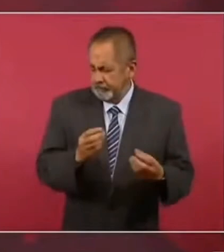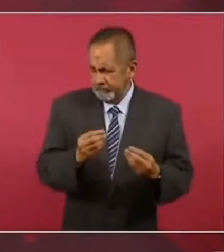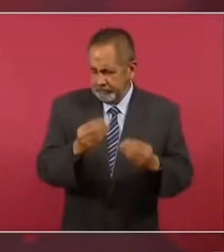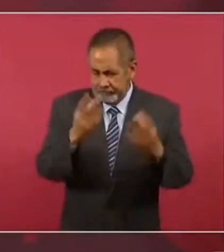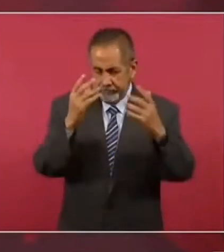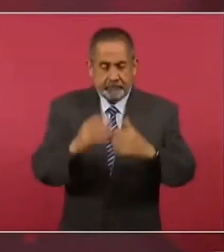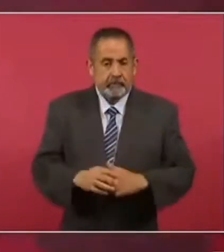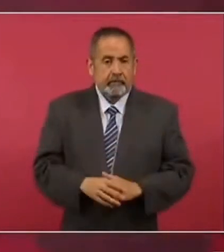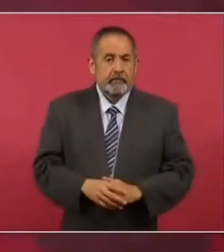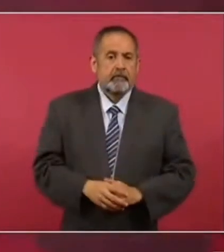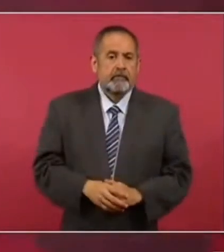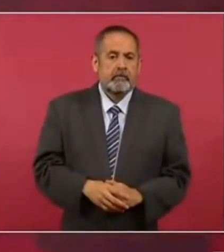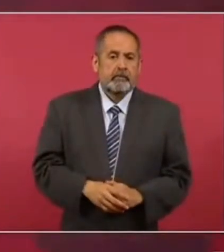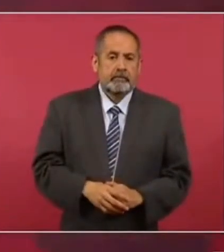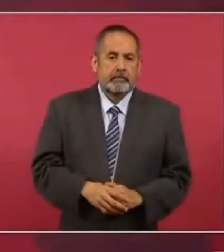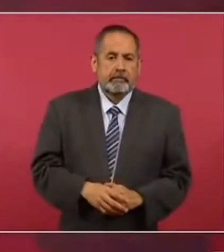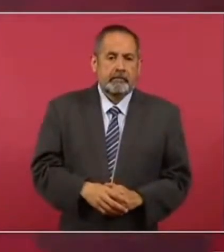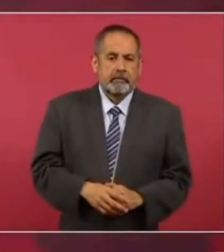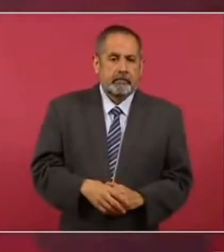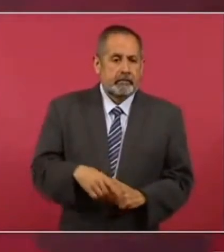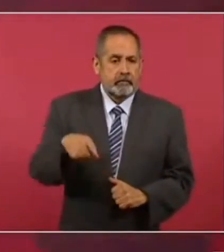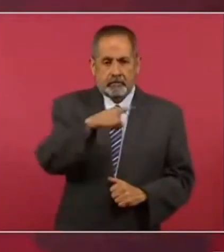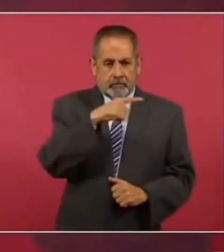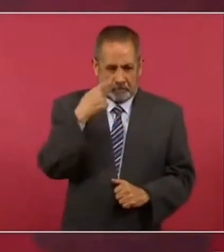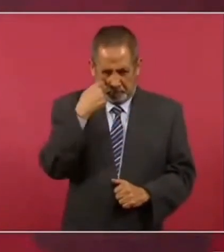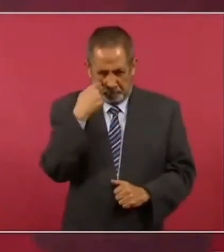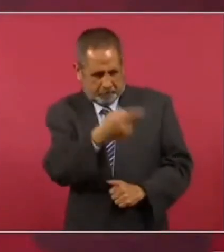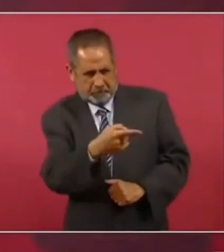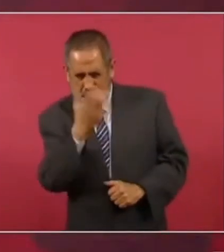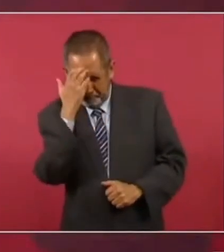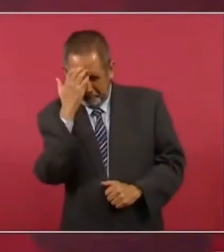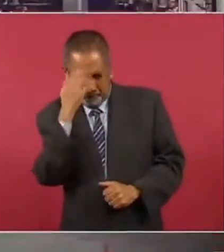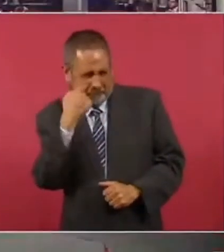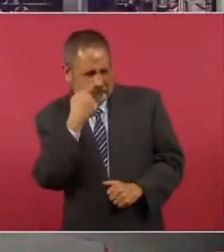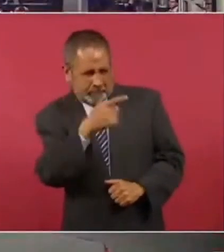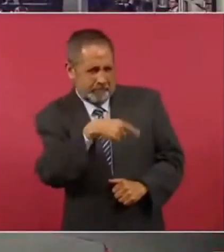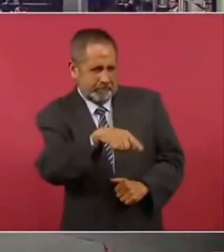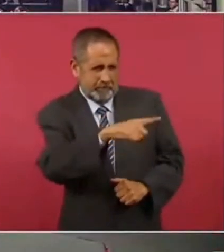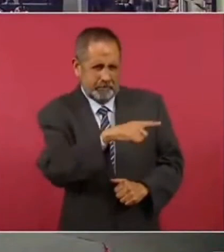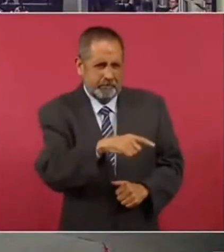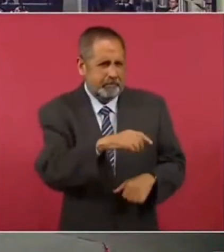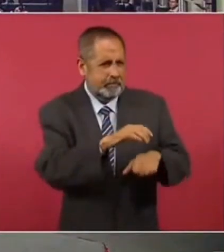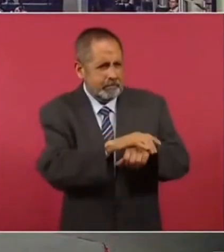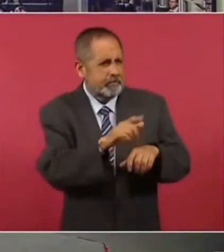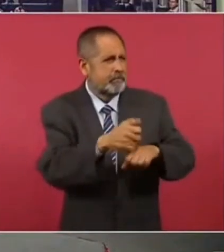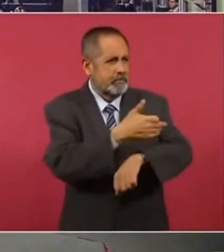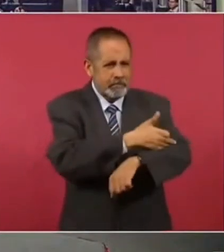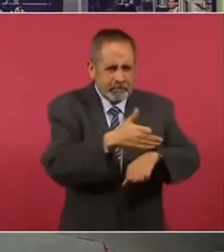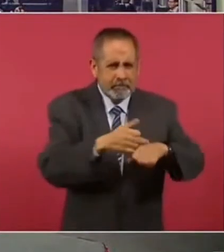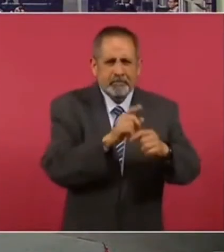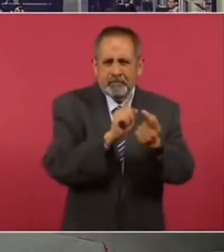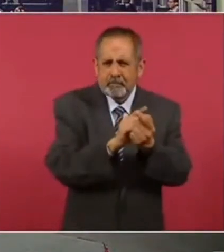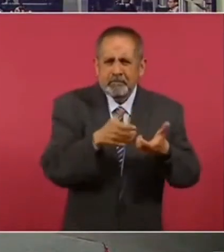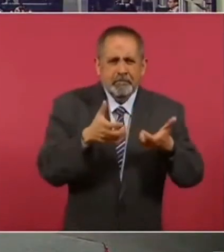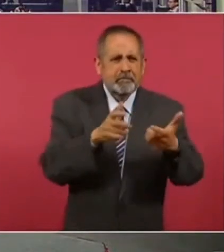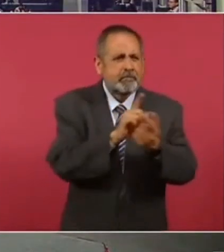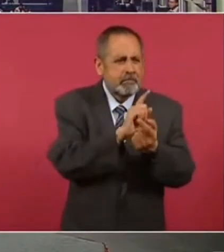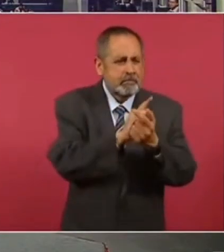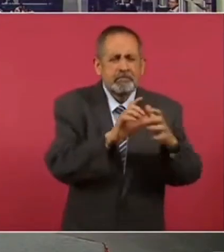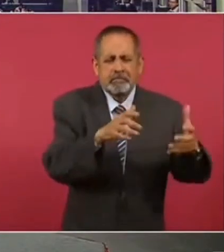Muchísimos. Bueno, ustedes lo notan con amigos, familiares,